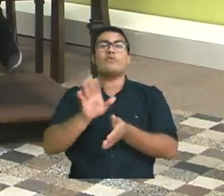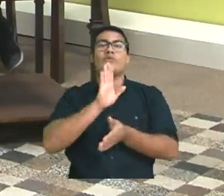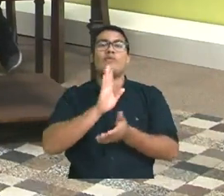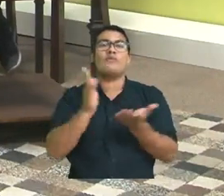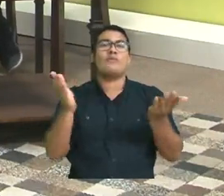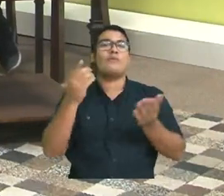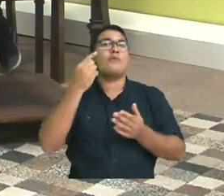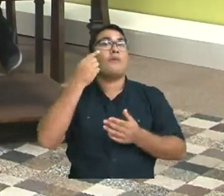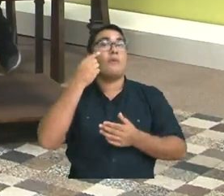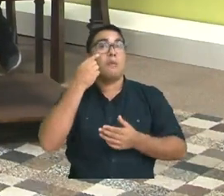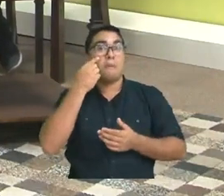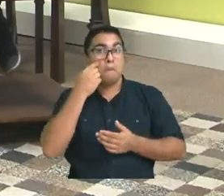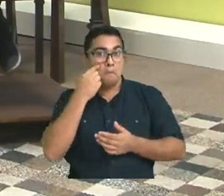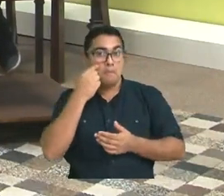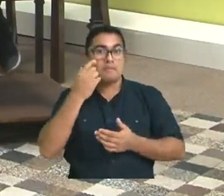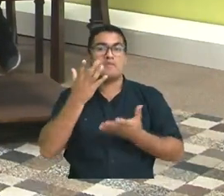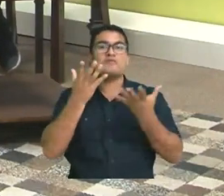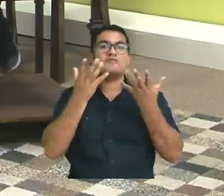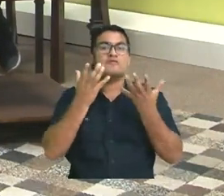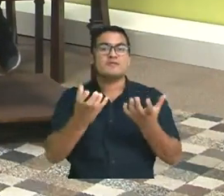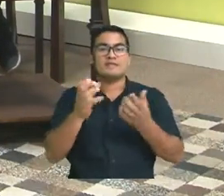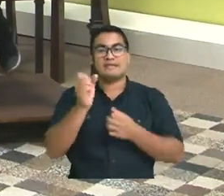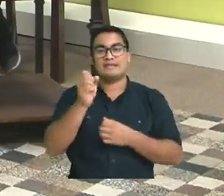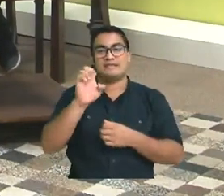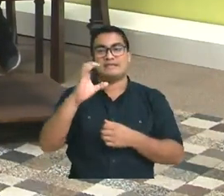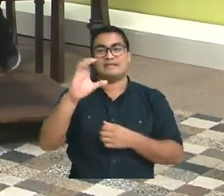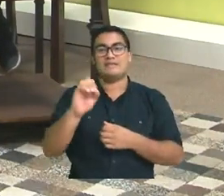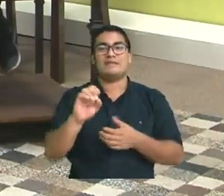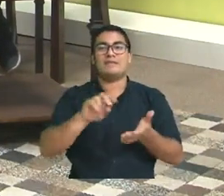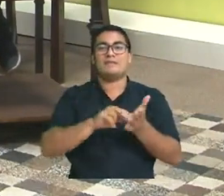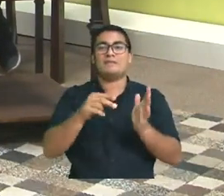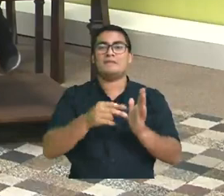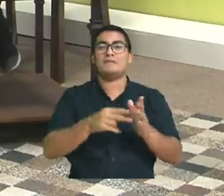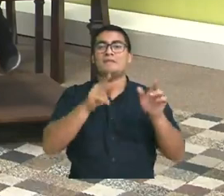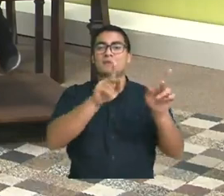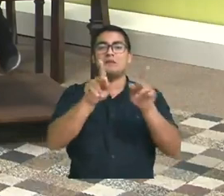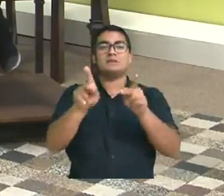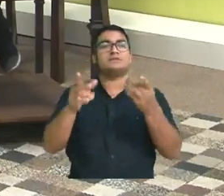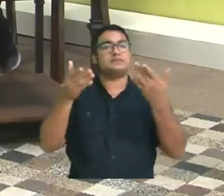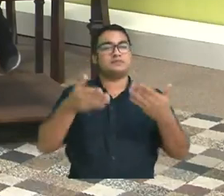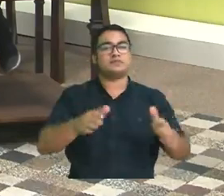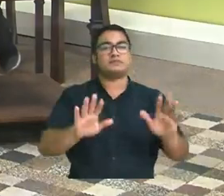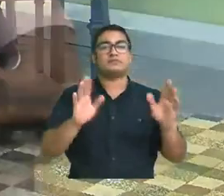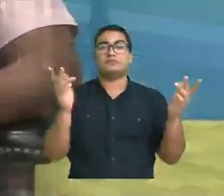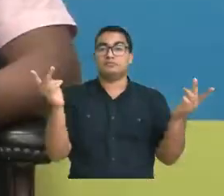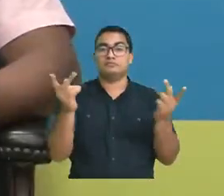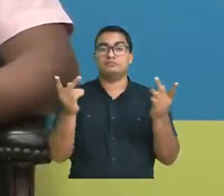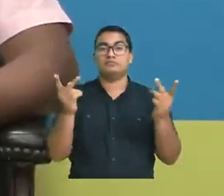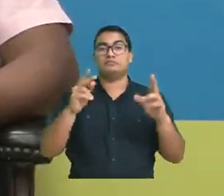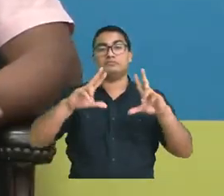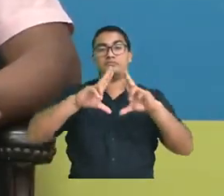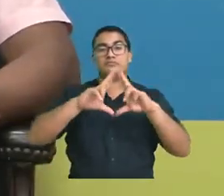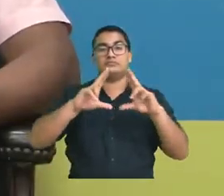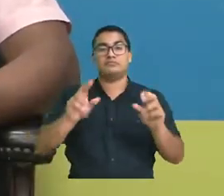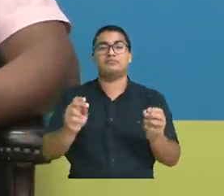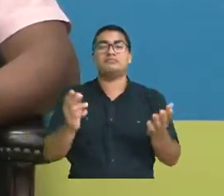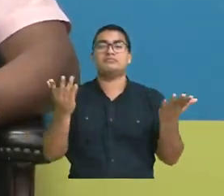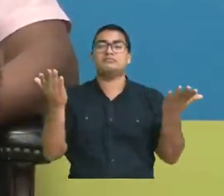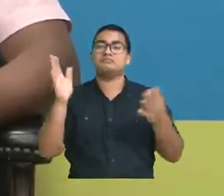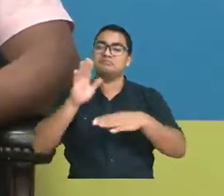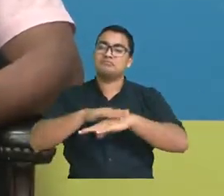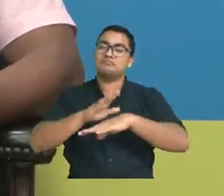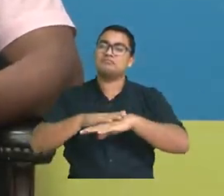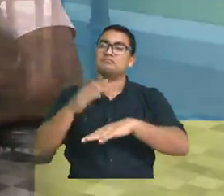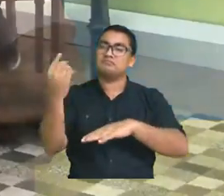del ojo seco, un padecimiento muy común entre la población nicaragüense, y para profundizar, pues, la hemos